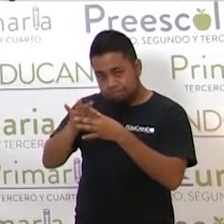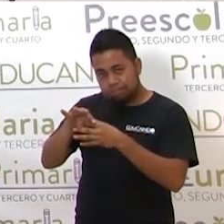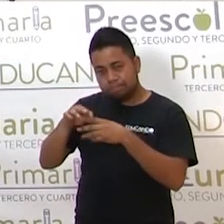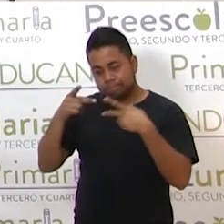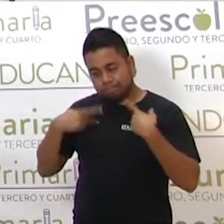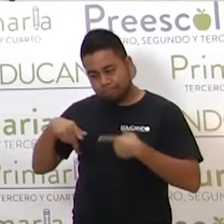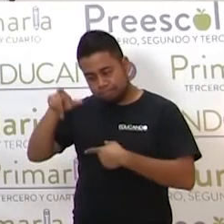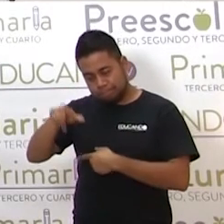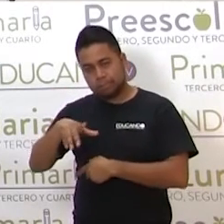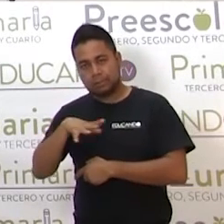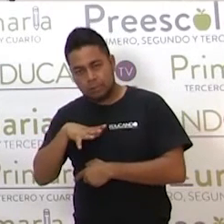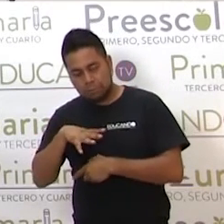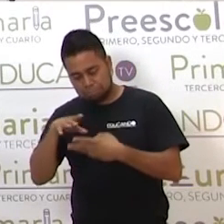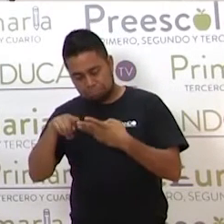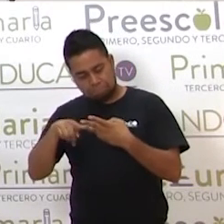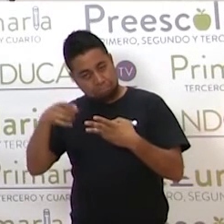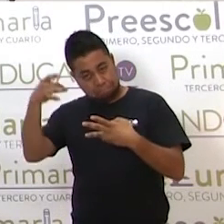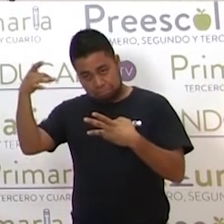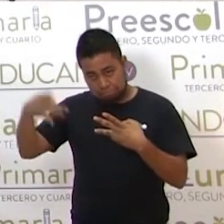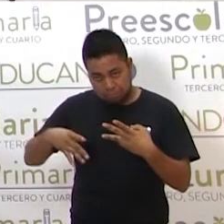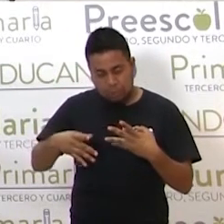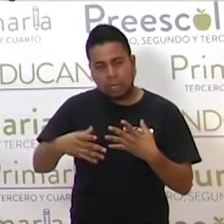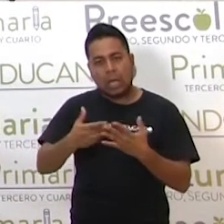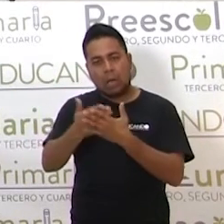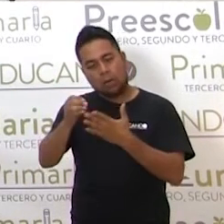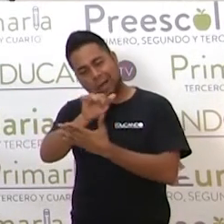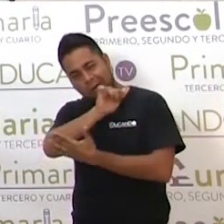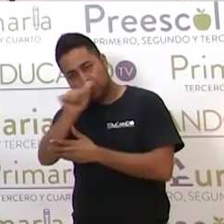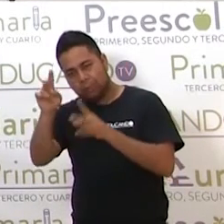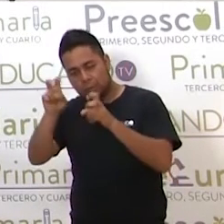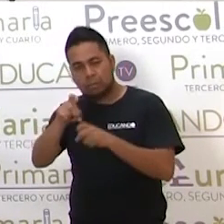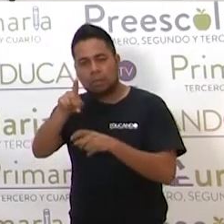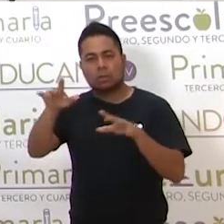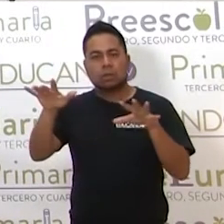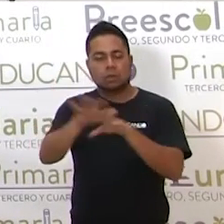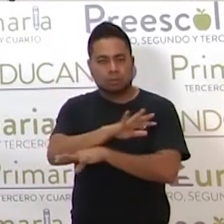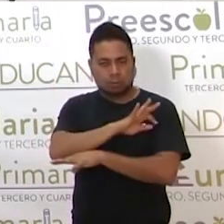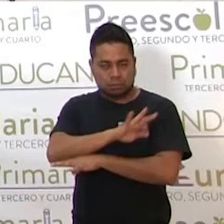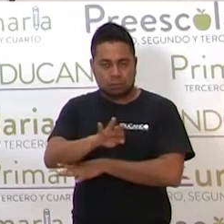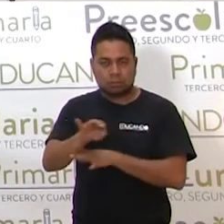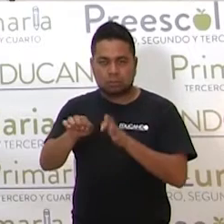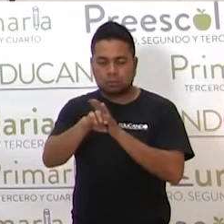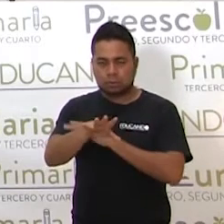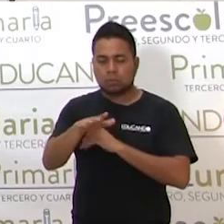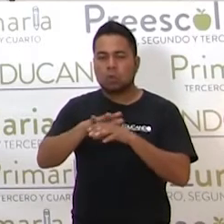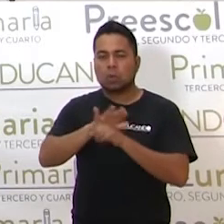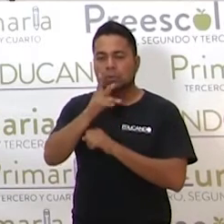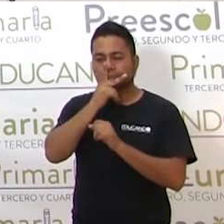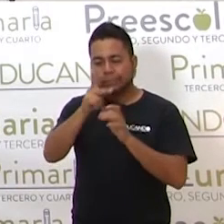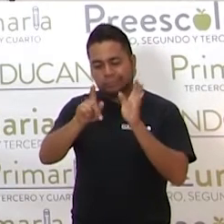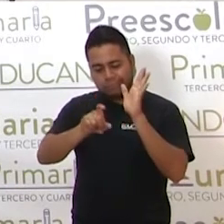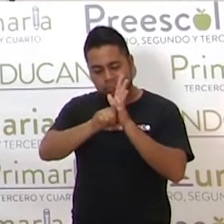otro elemento que puede ser modificado. Esto es el vocabulario utilizado.